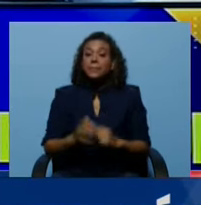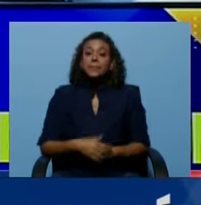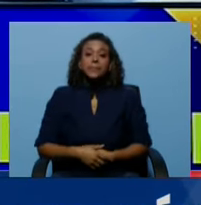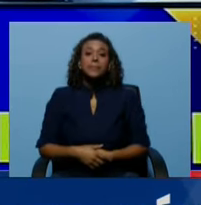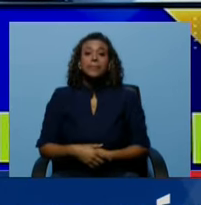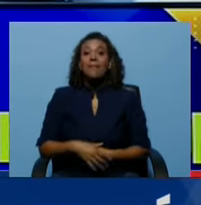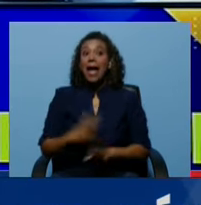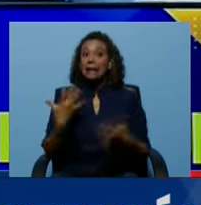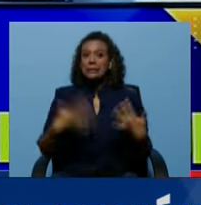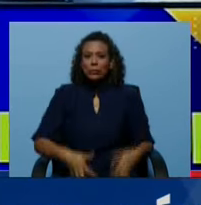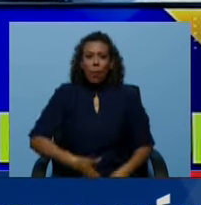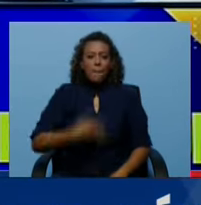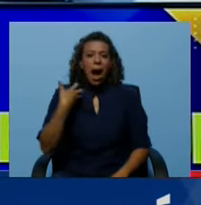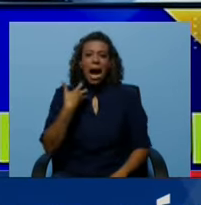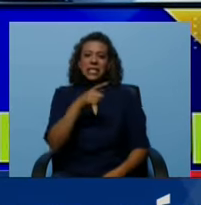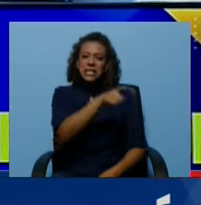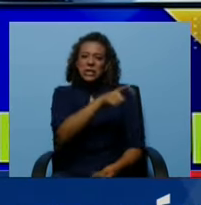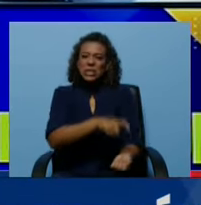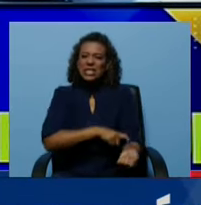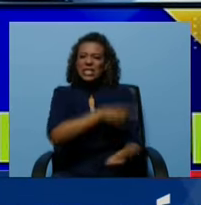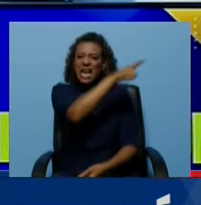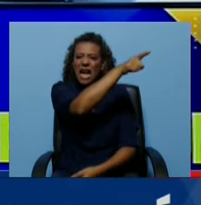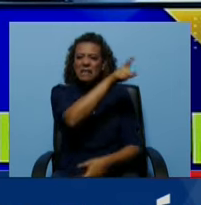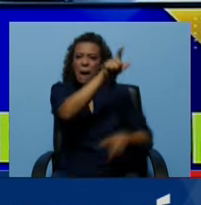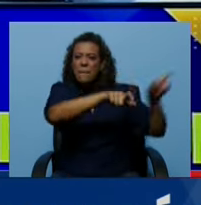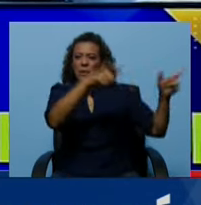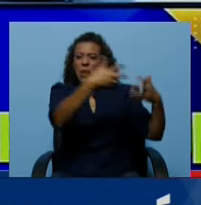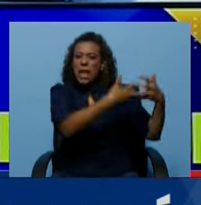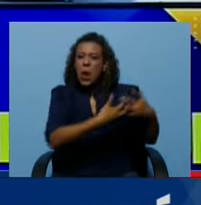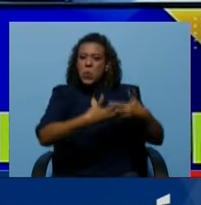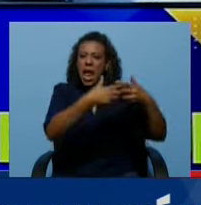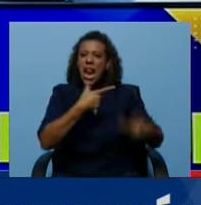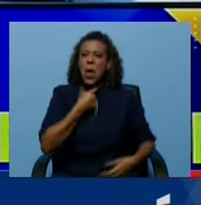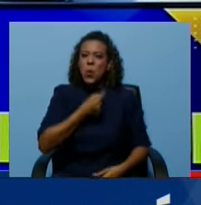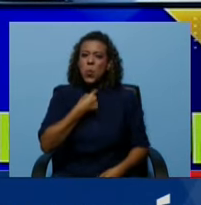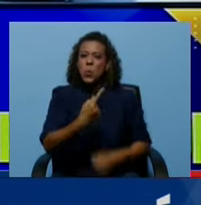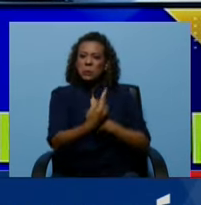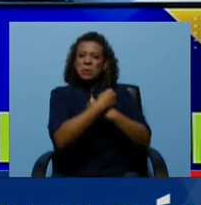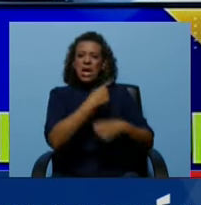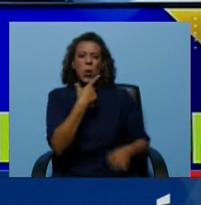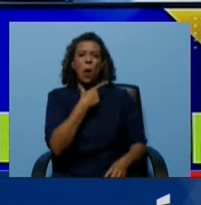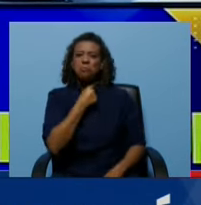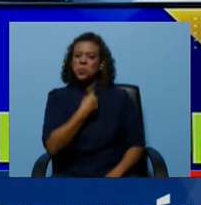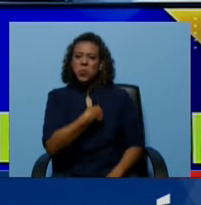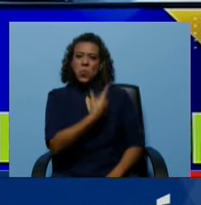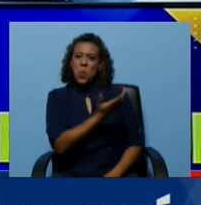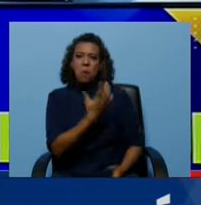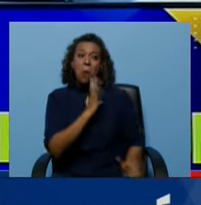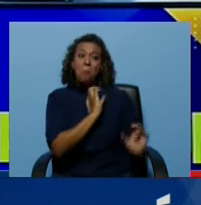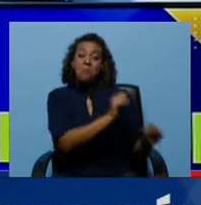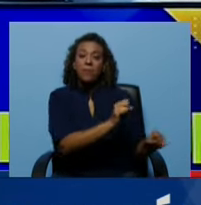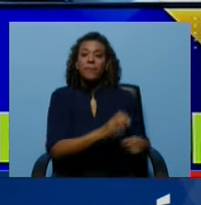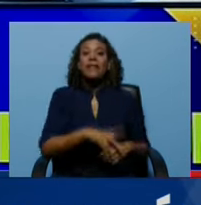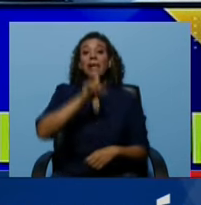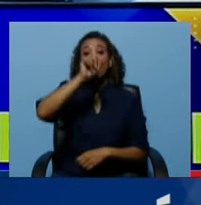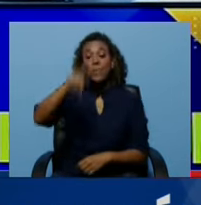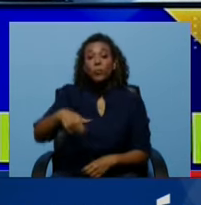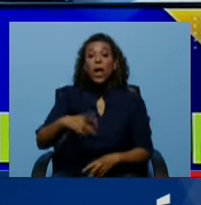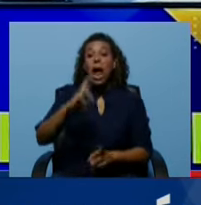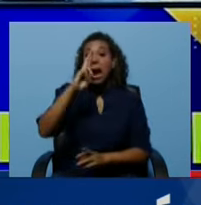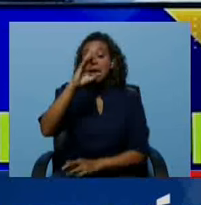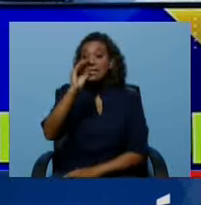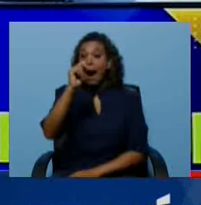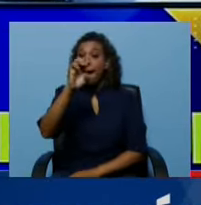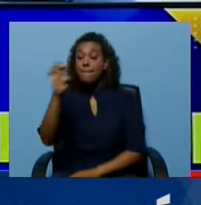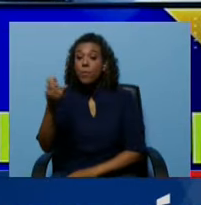Bueno, eso le arde. Cuando yo hago estos comentarios le arde a alguna gente por ahí que no me quiere. Igualmente Ramón Goyo, director del